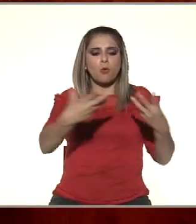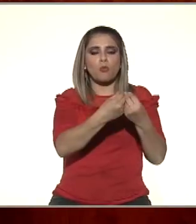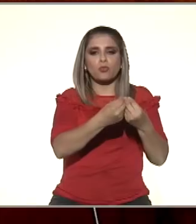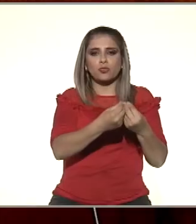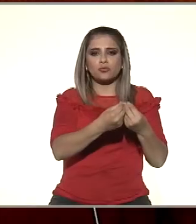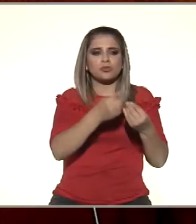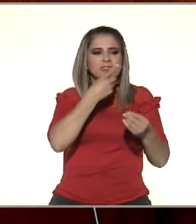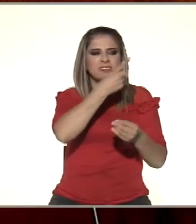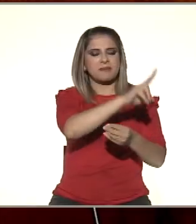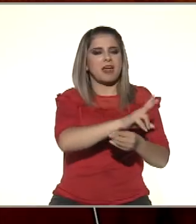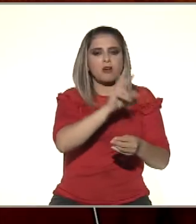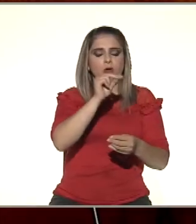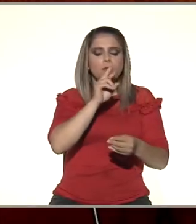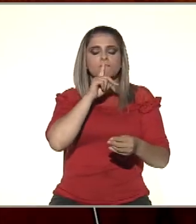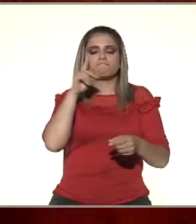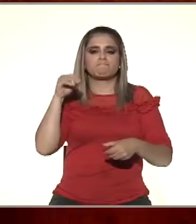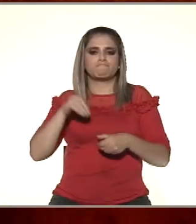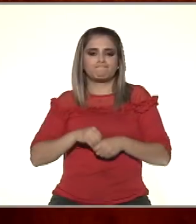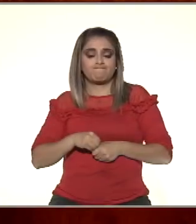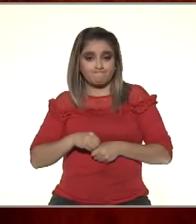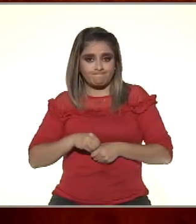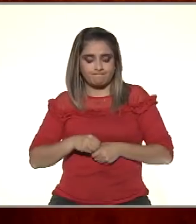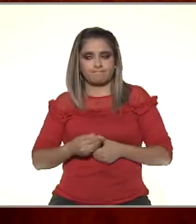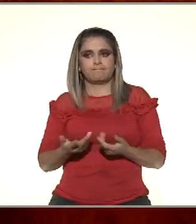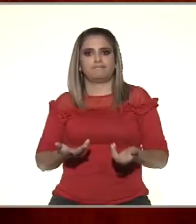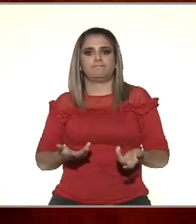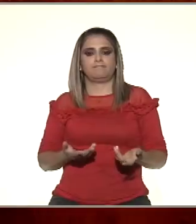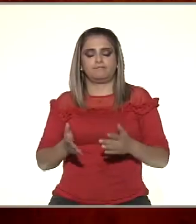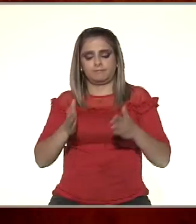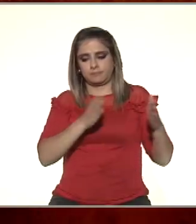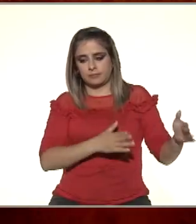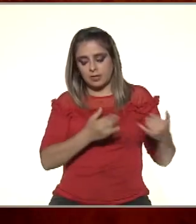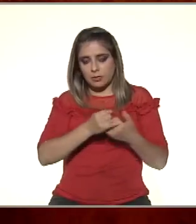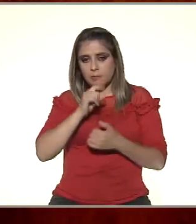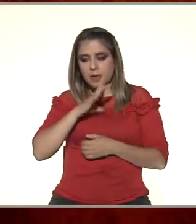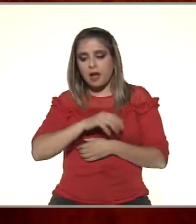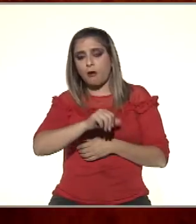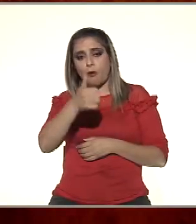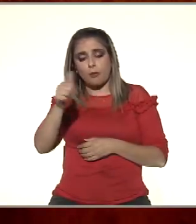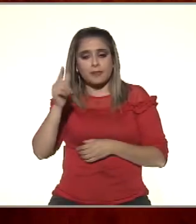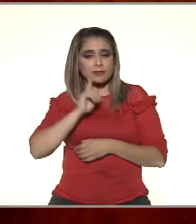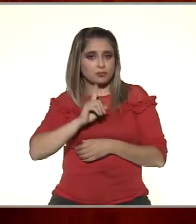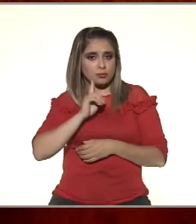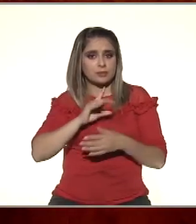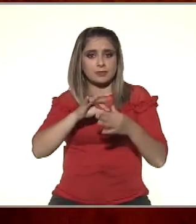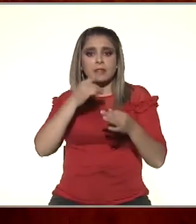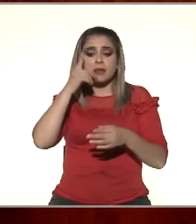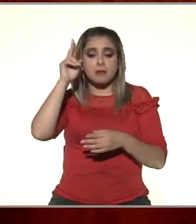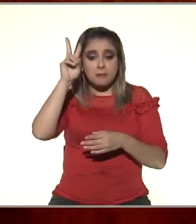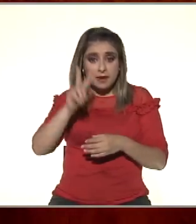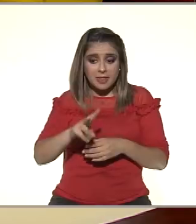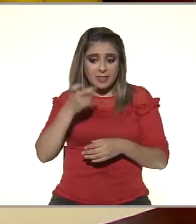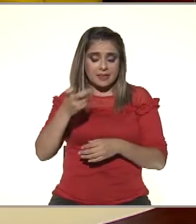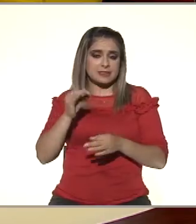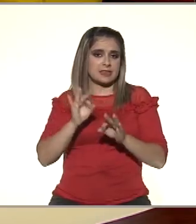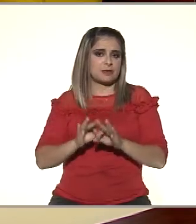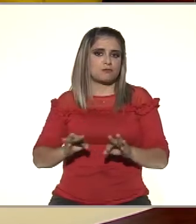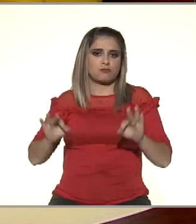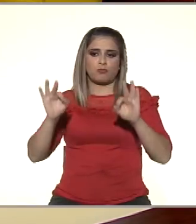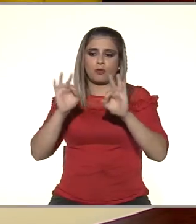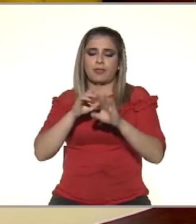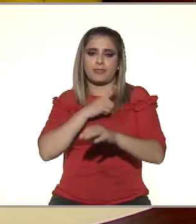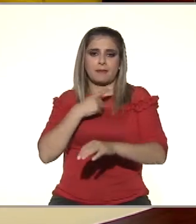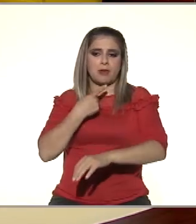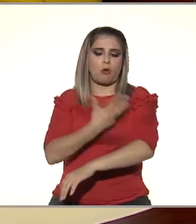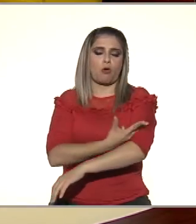esa hija, y las dos mujeres, ¿no? Y hay otras mujeres, ¿sí? Donde dice, la verdad es lo importante, la transparencia,